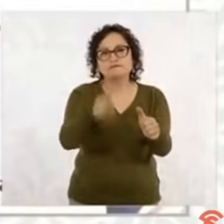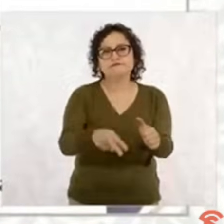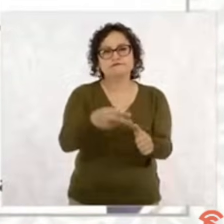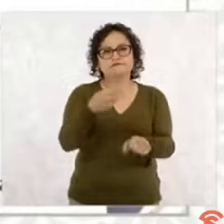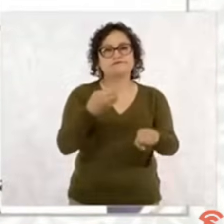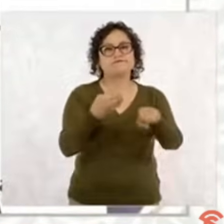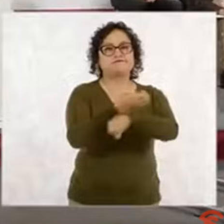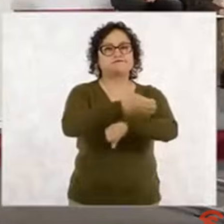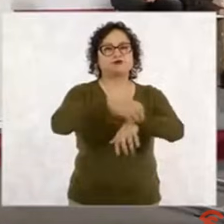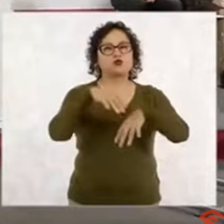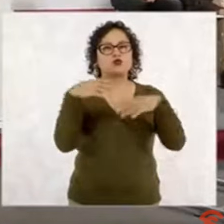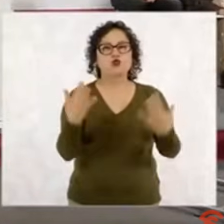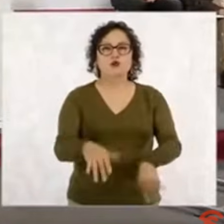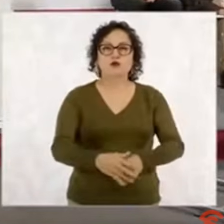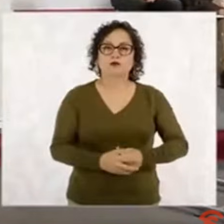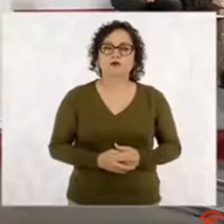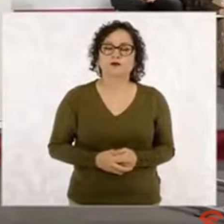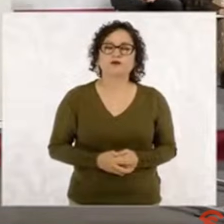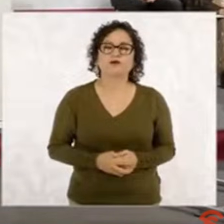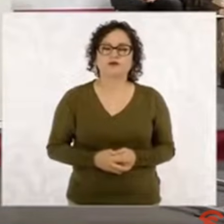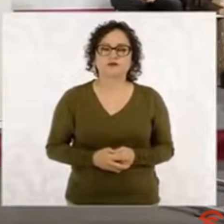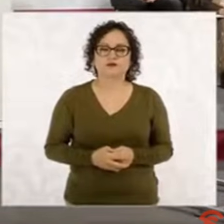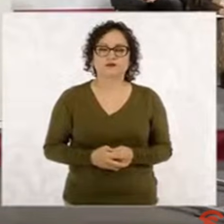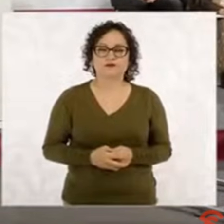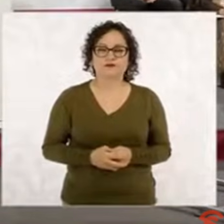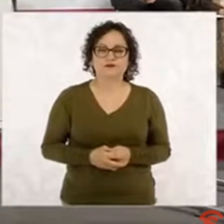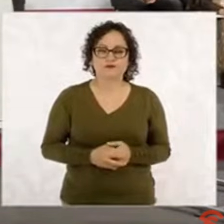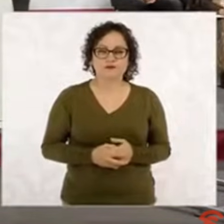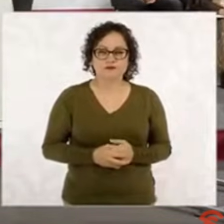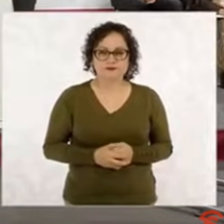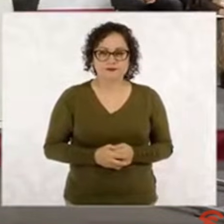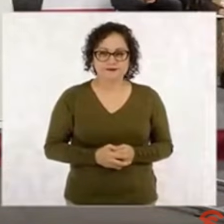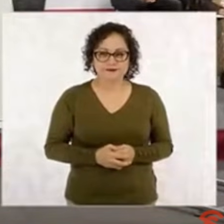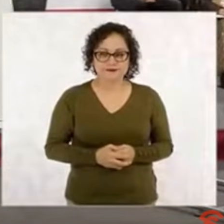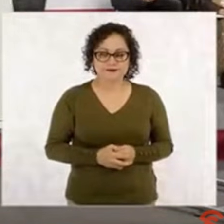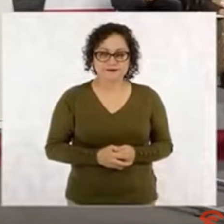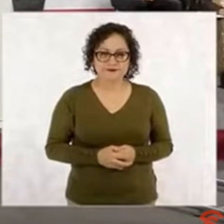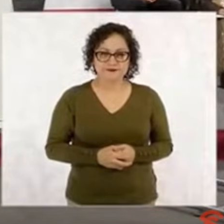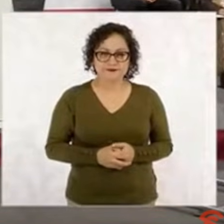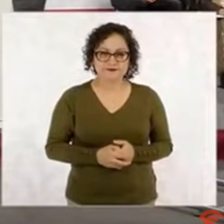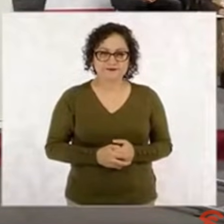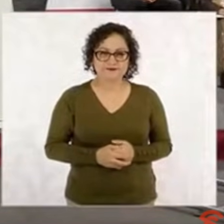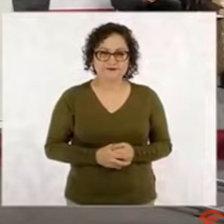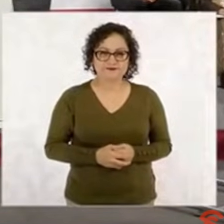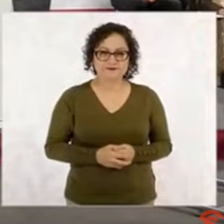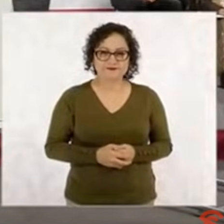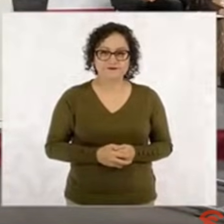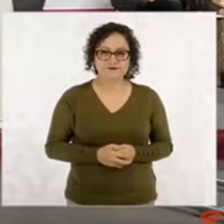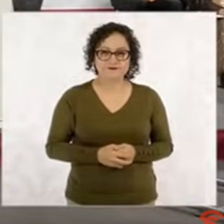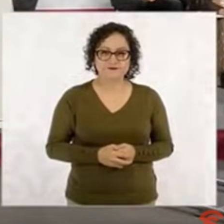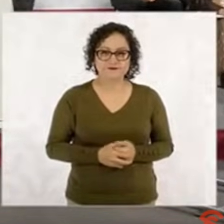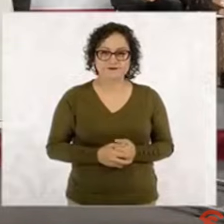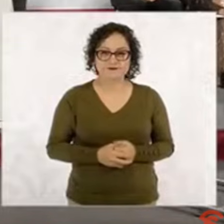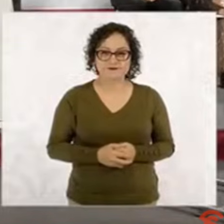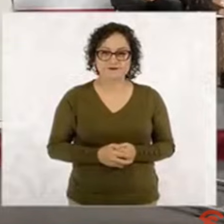estado. Gracias, Indira. Felipe va a comentar. ¿No? Adelante.